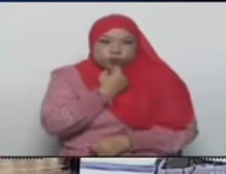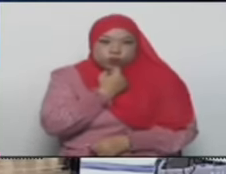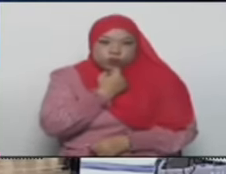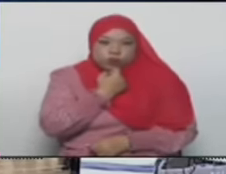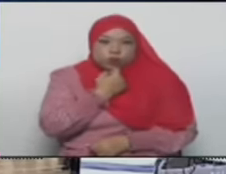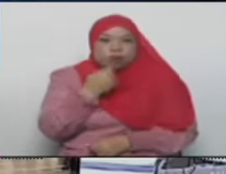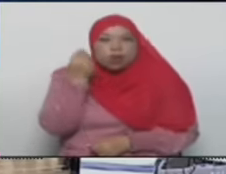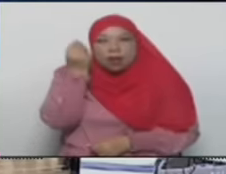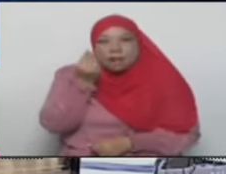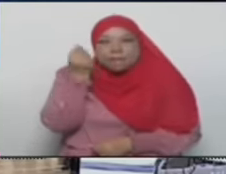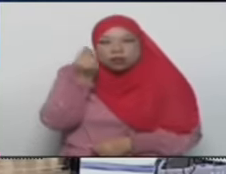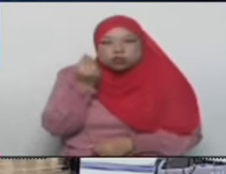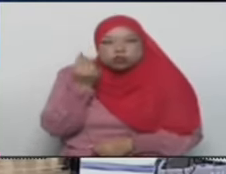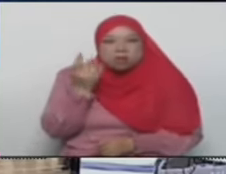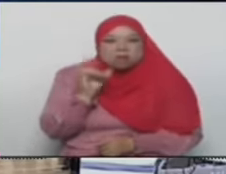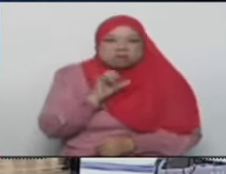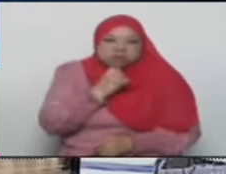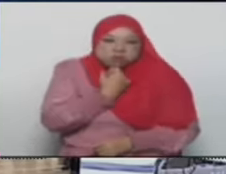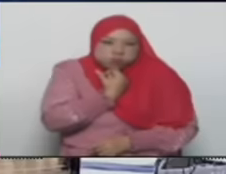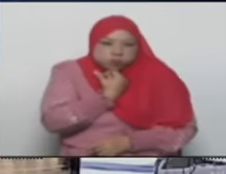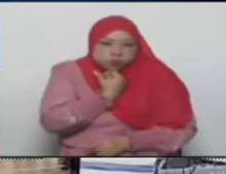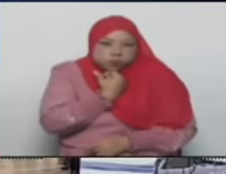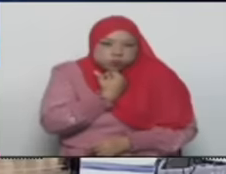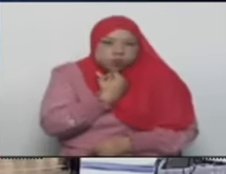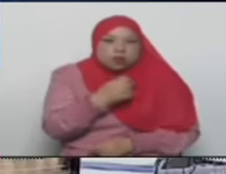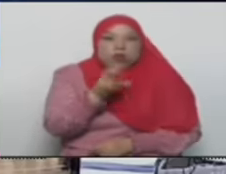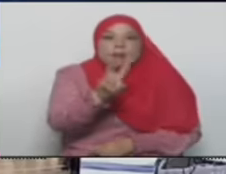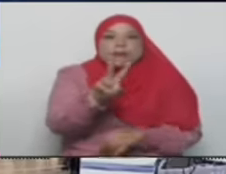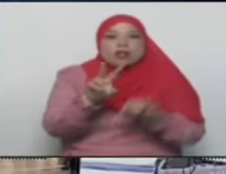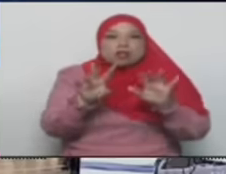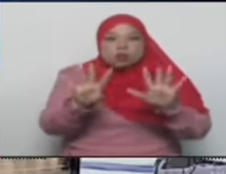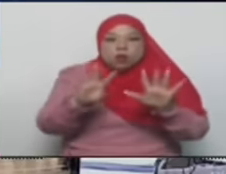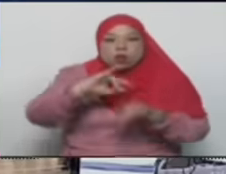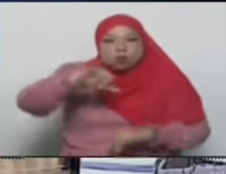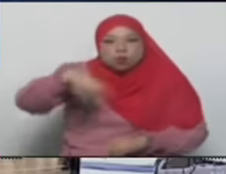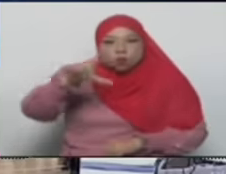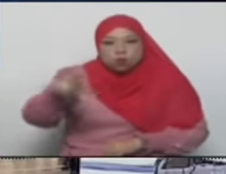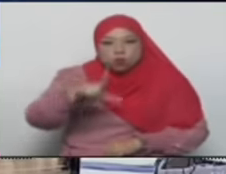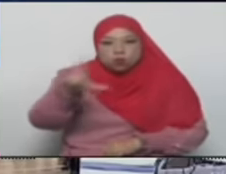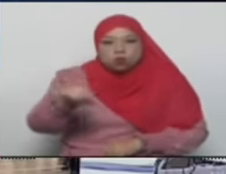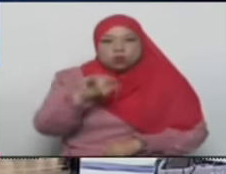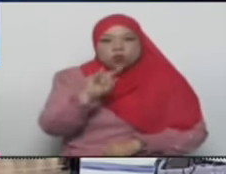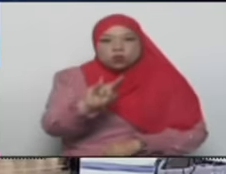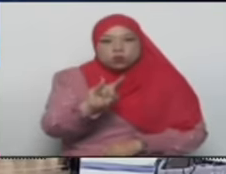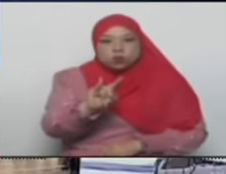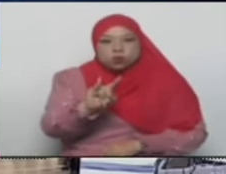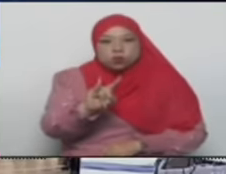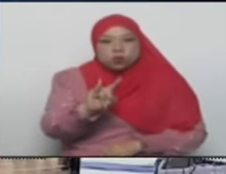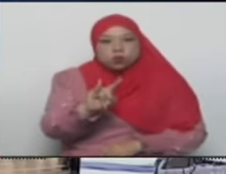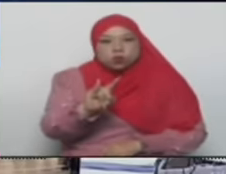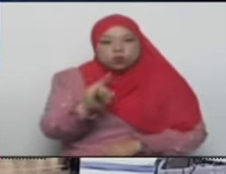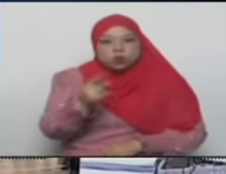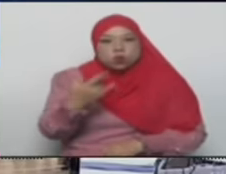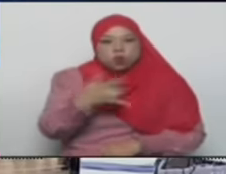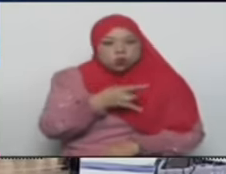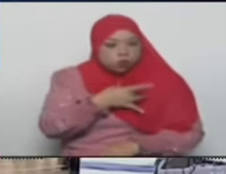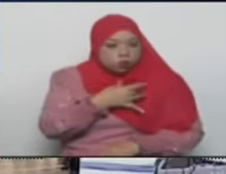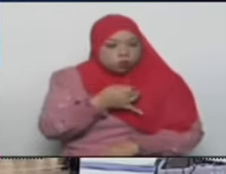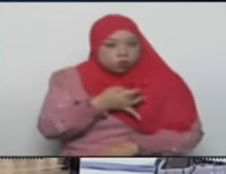Y él creyó que el 29 de julio, ese lunes luctuoso,